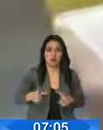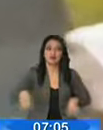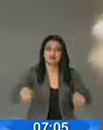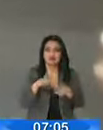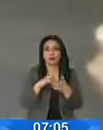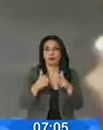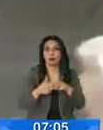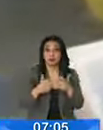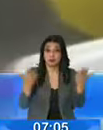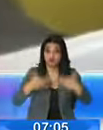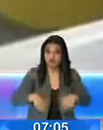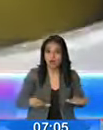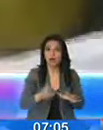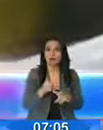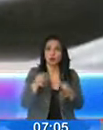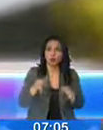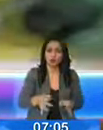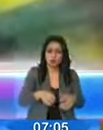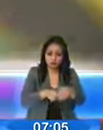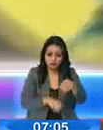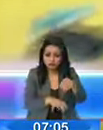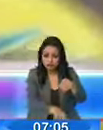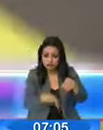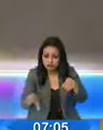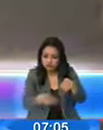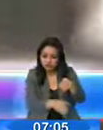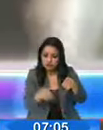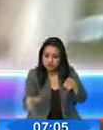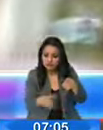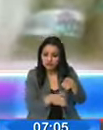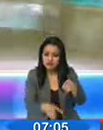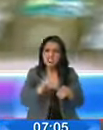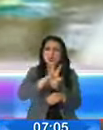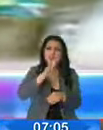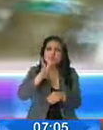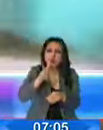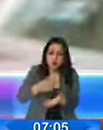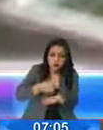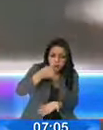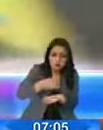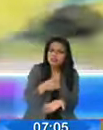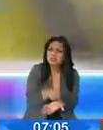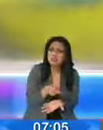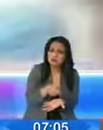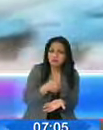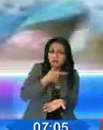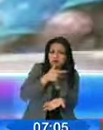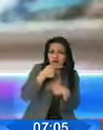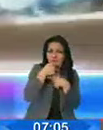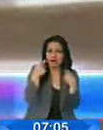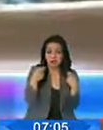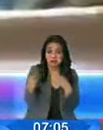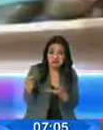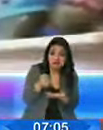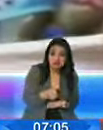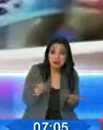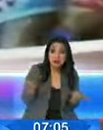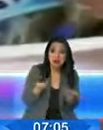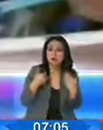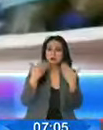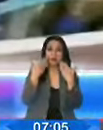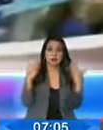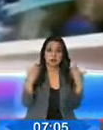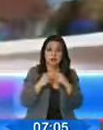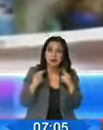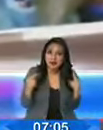todo. En una gaveta guardaban 52 botellas de medio litro del mismo producto. La procedencia es un misterio, lo único real, que no es